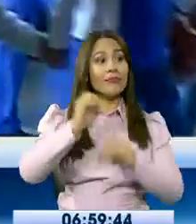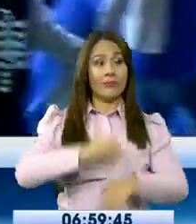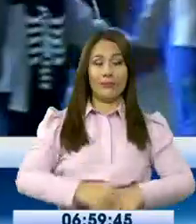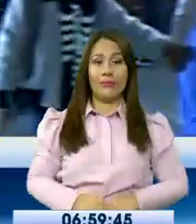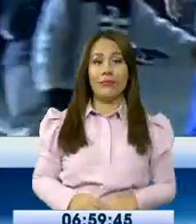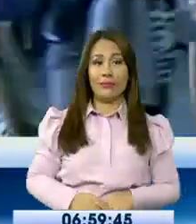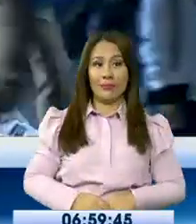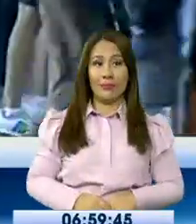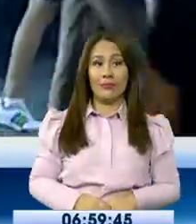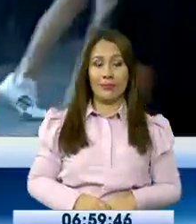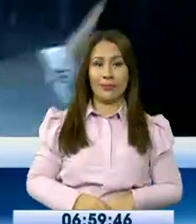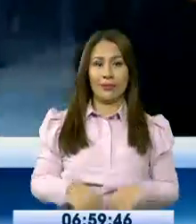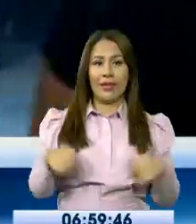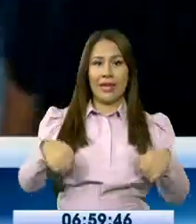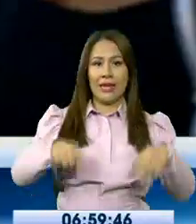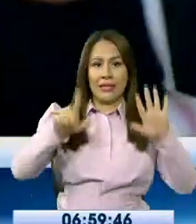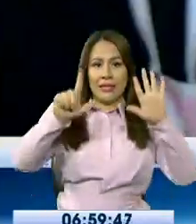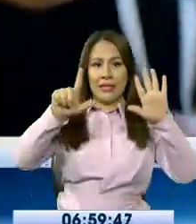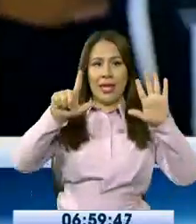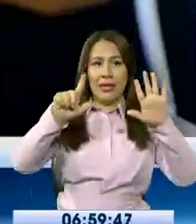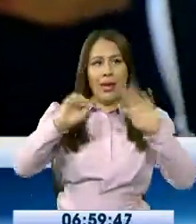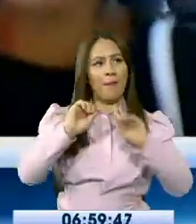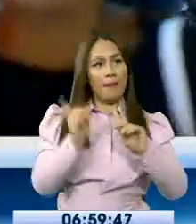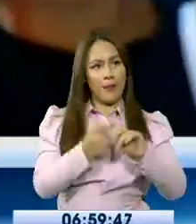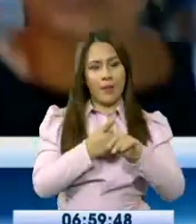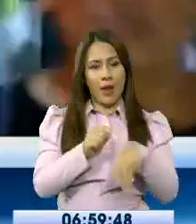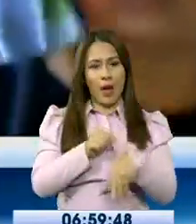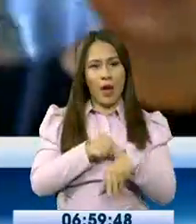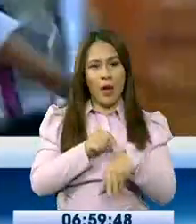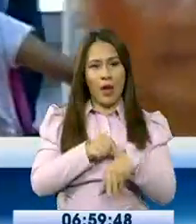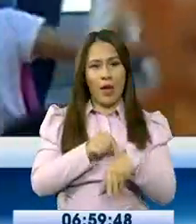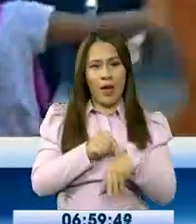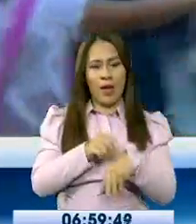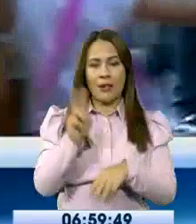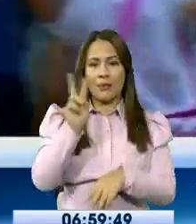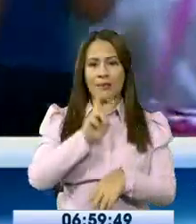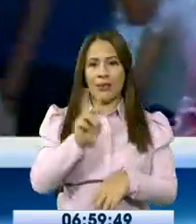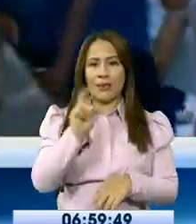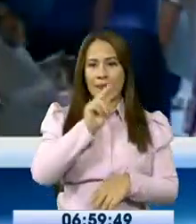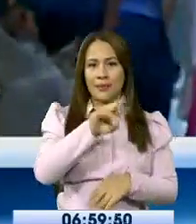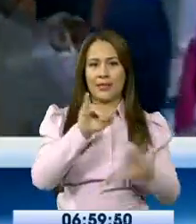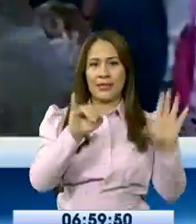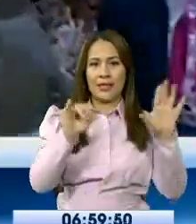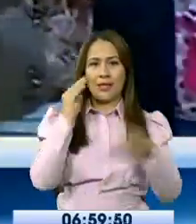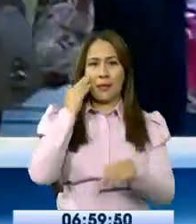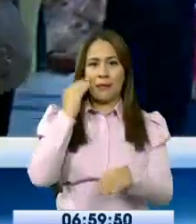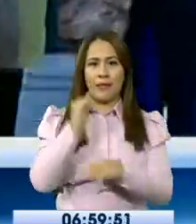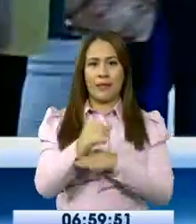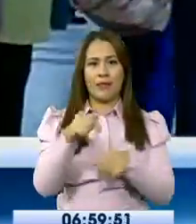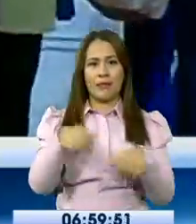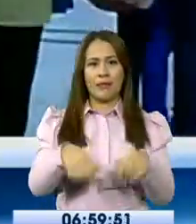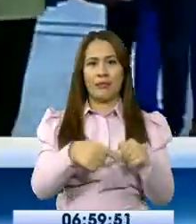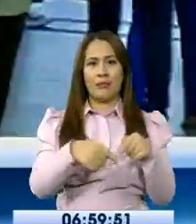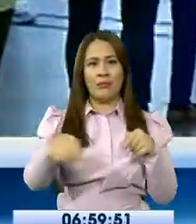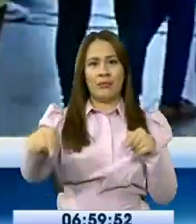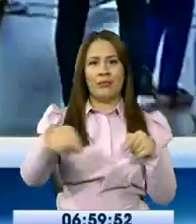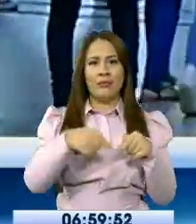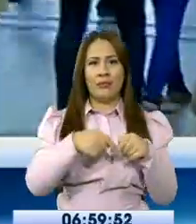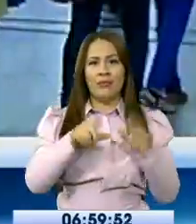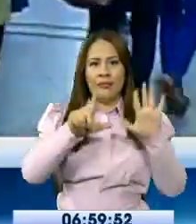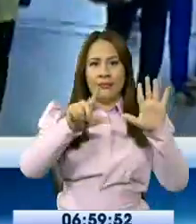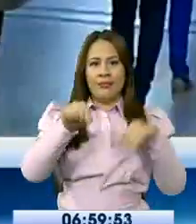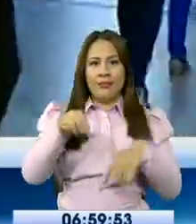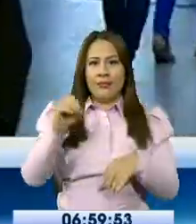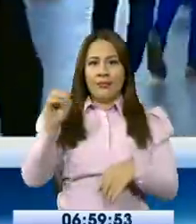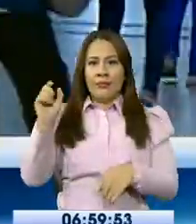estas serían 7 primeras horas de viernes 26 de mayo han viajado ya desde aquí más de 7.000